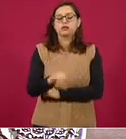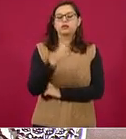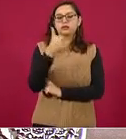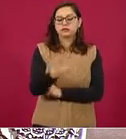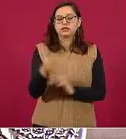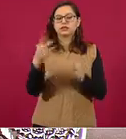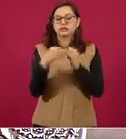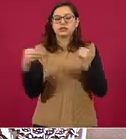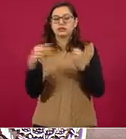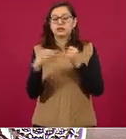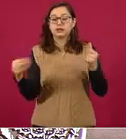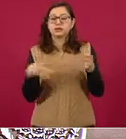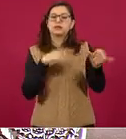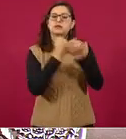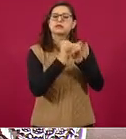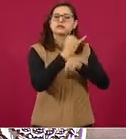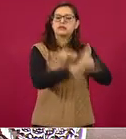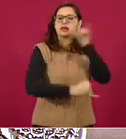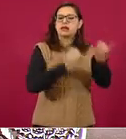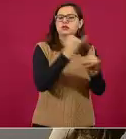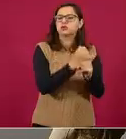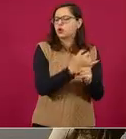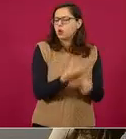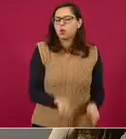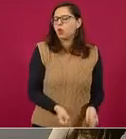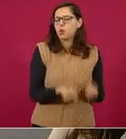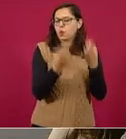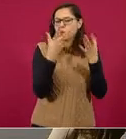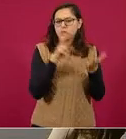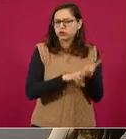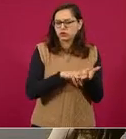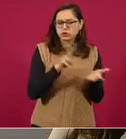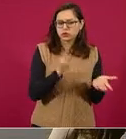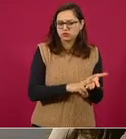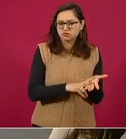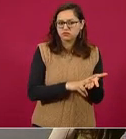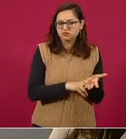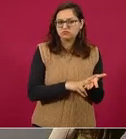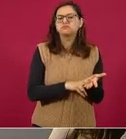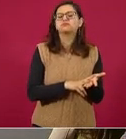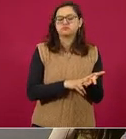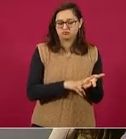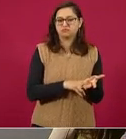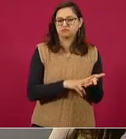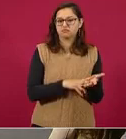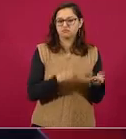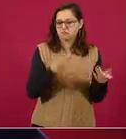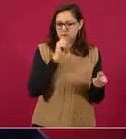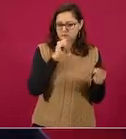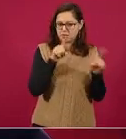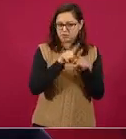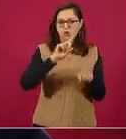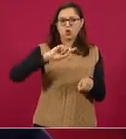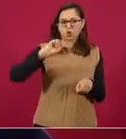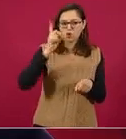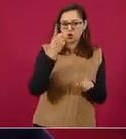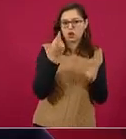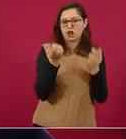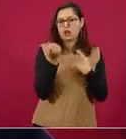el promedio, cuando el 9 de febrero el promedio internacional, otra vez convirtiendo dólares a pesos mexicanos